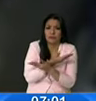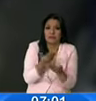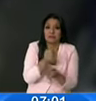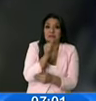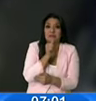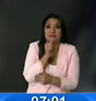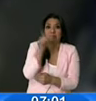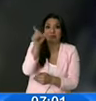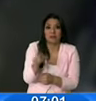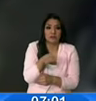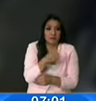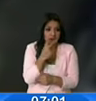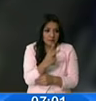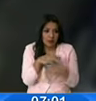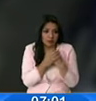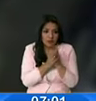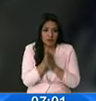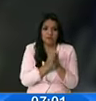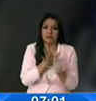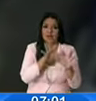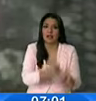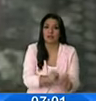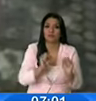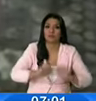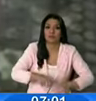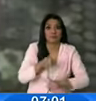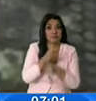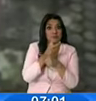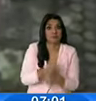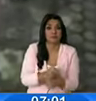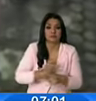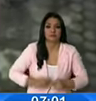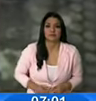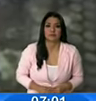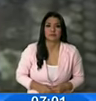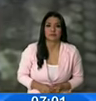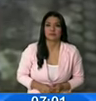sin escrúpulos puede utilizar para acercarse a los menores.